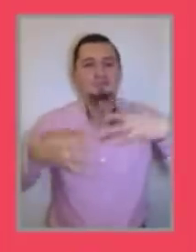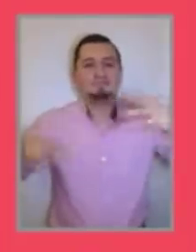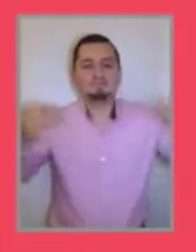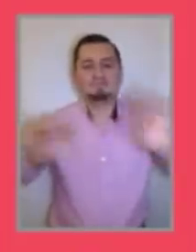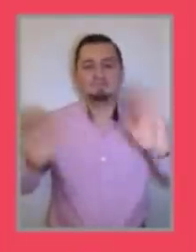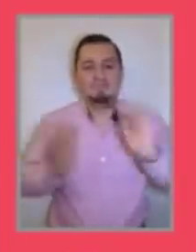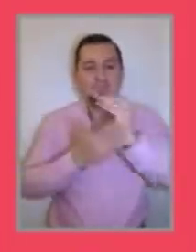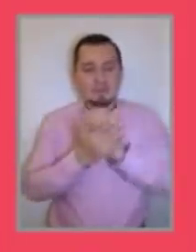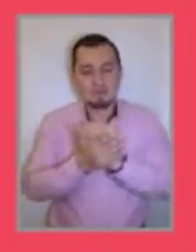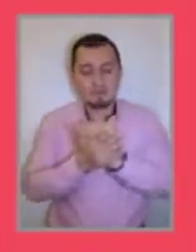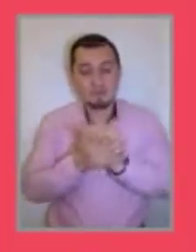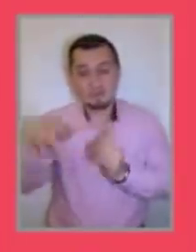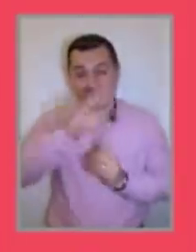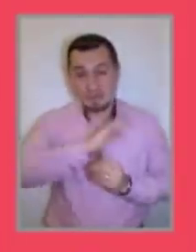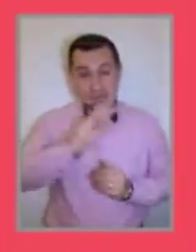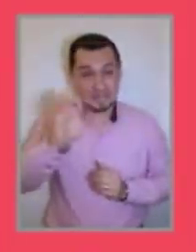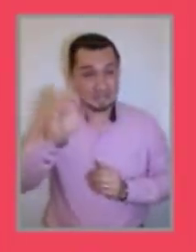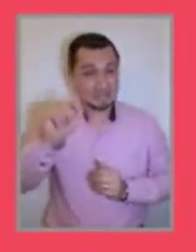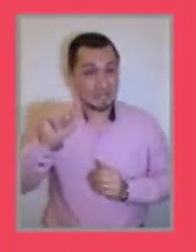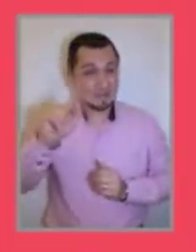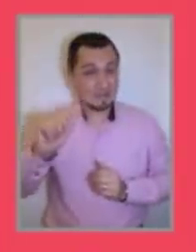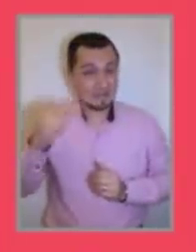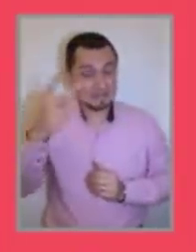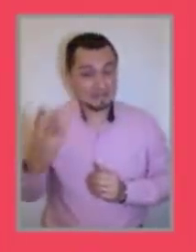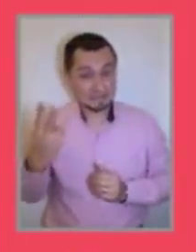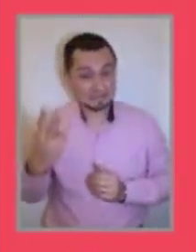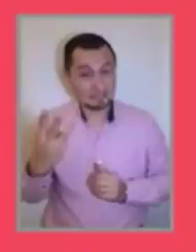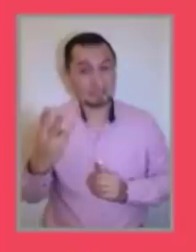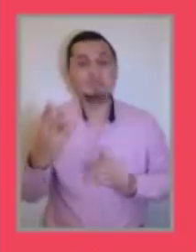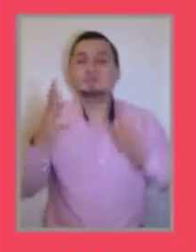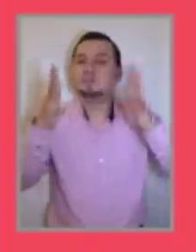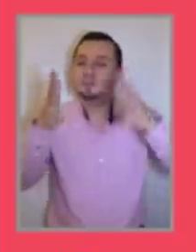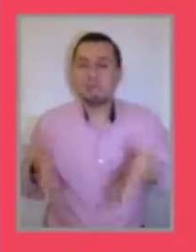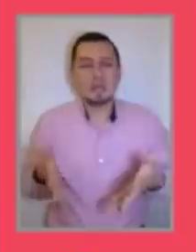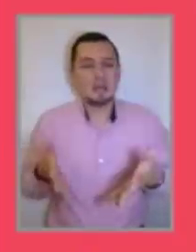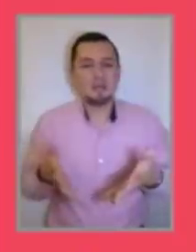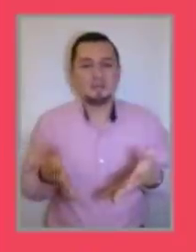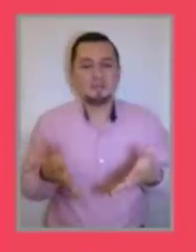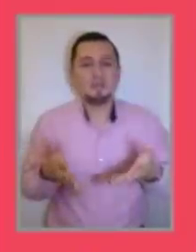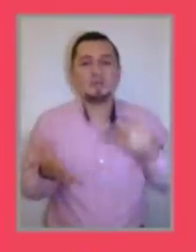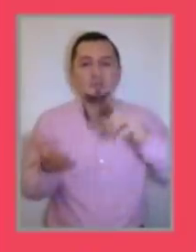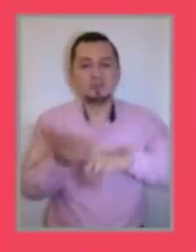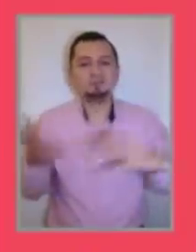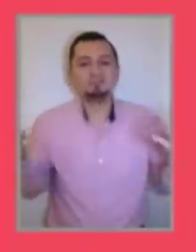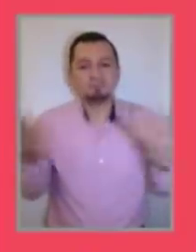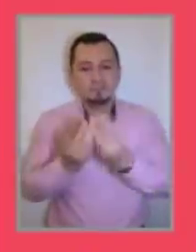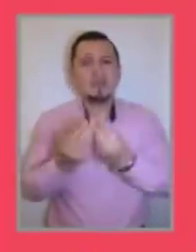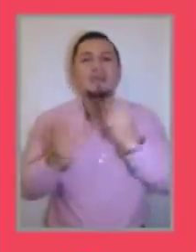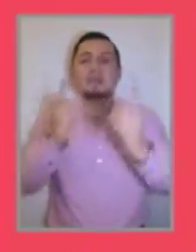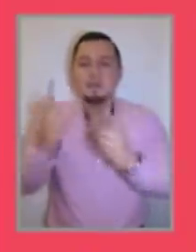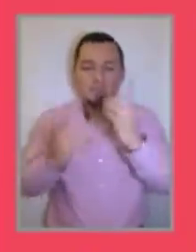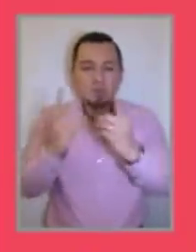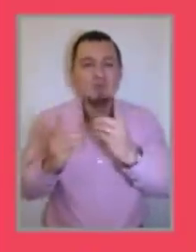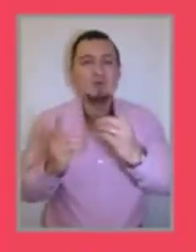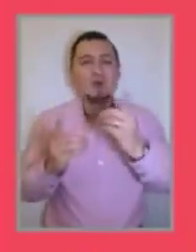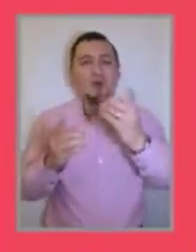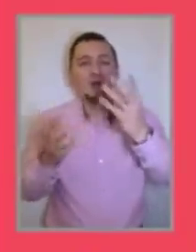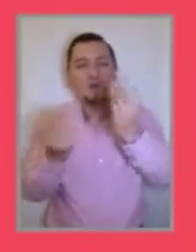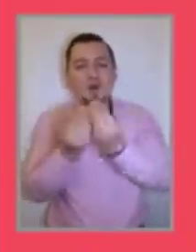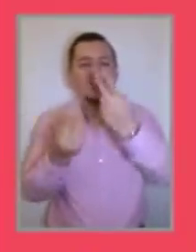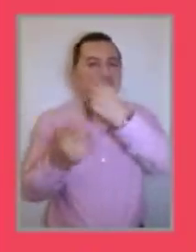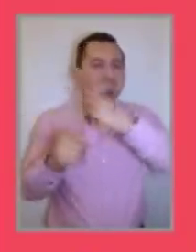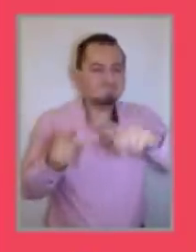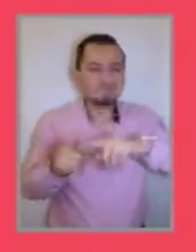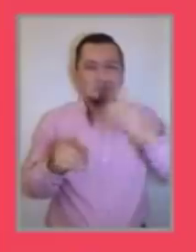etapa 3 estaríamos con una actividad ya incluidas las actividades deportivas, los talleres artísticos y culturales,